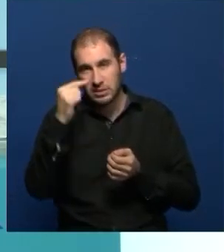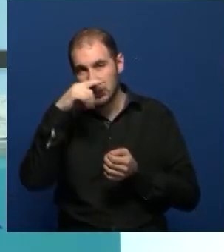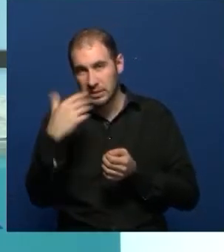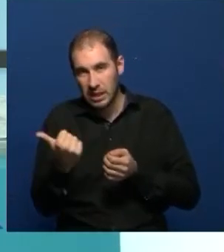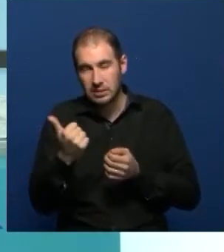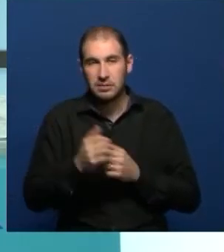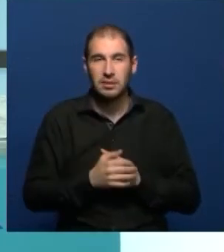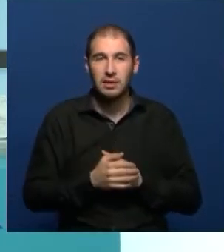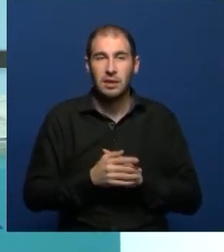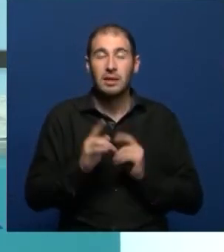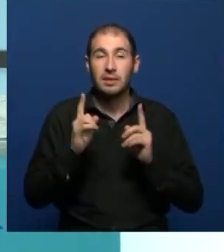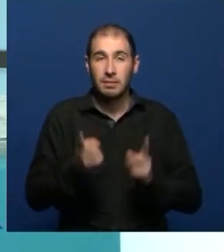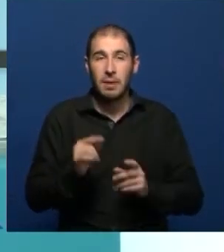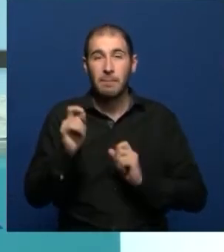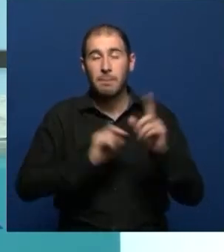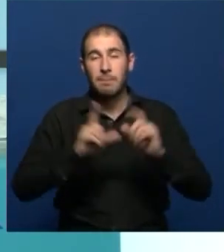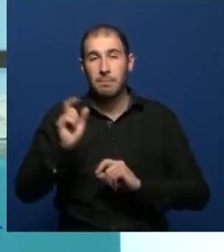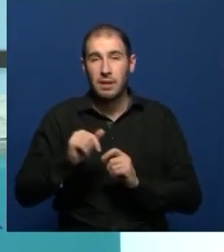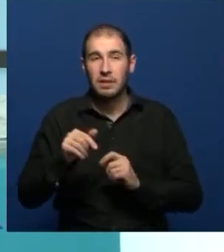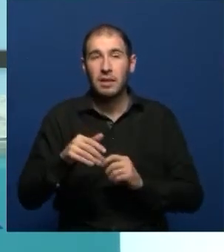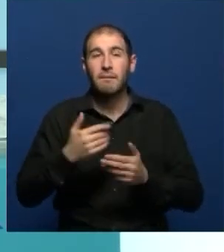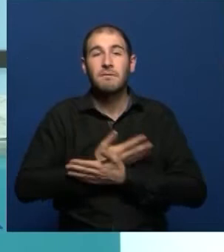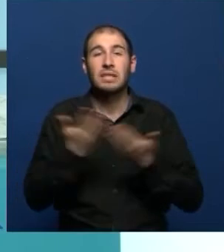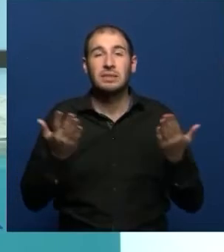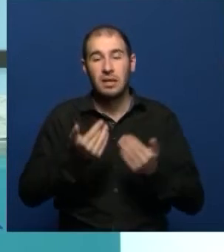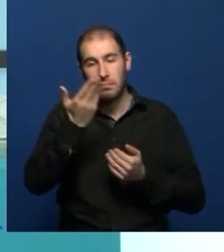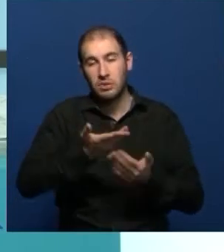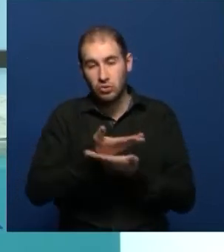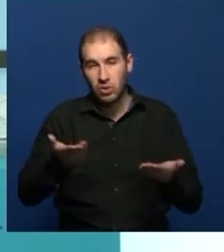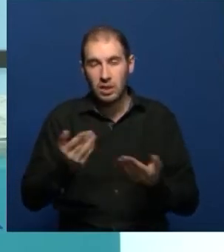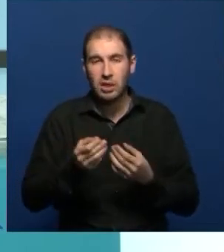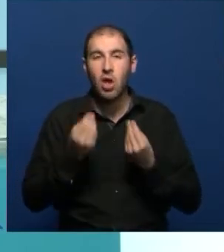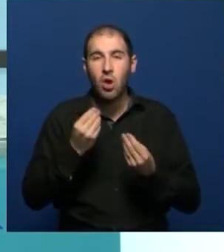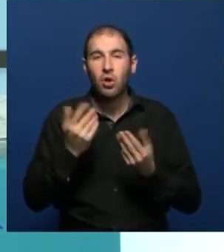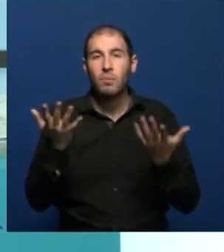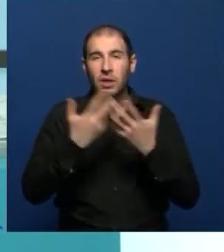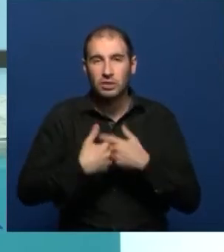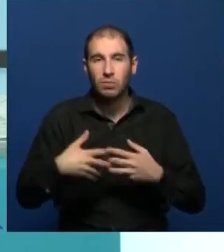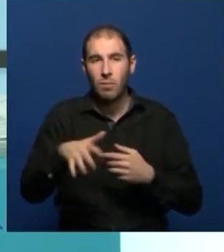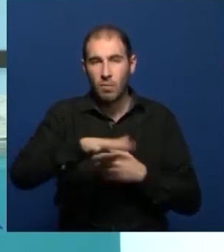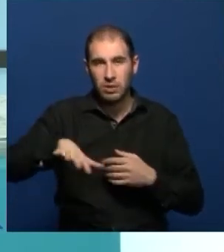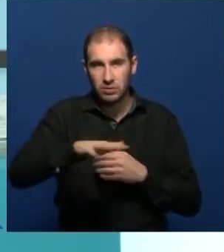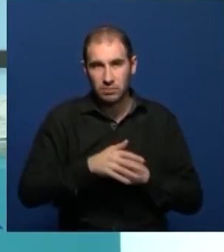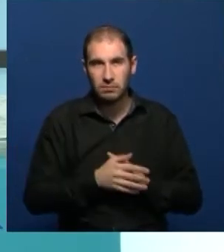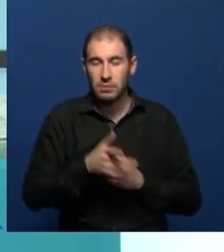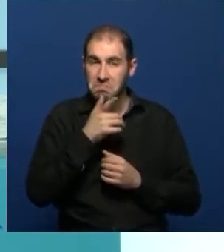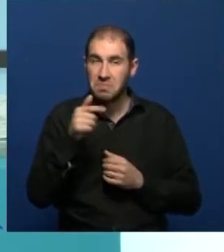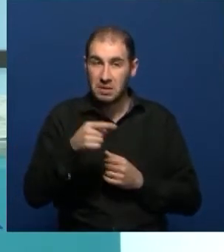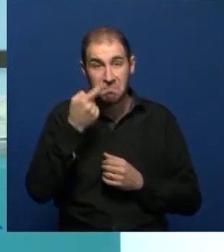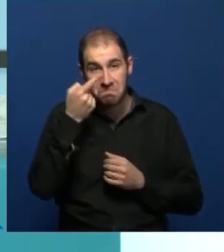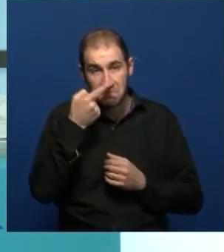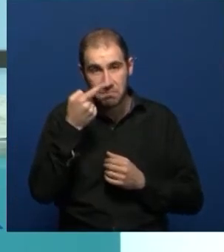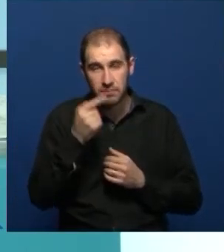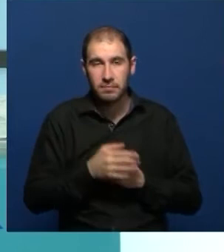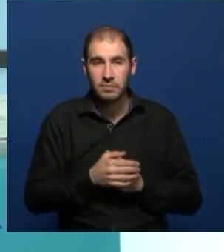76 y además midieron el impacto en la felicidad de la población y cómo se vincula con la población. Me parece sumamente